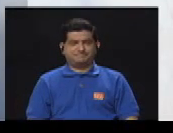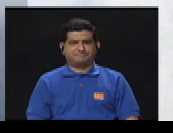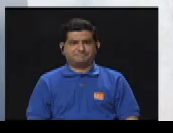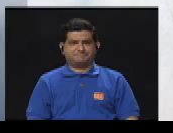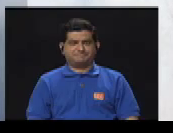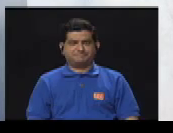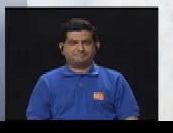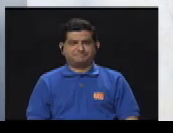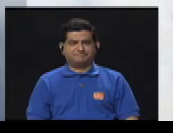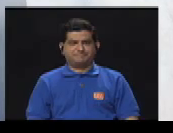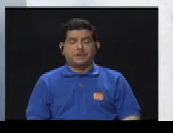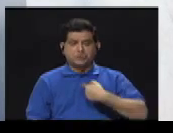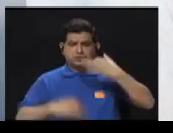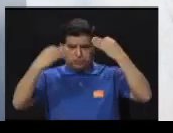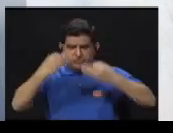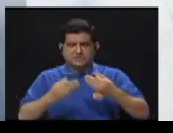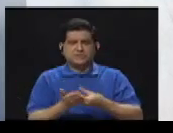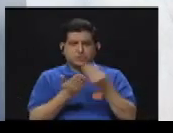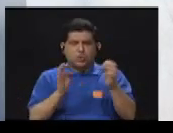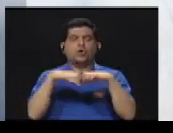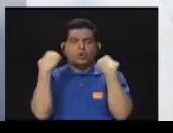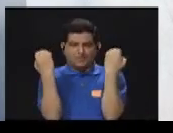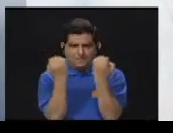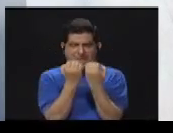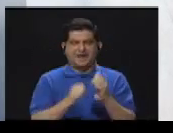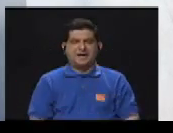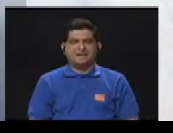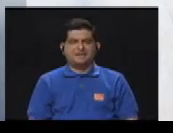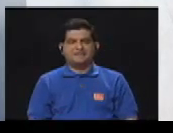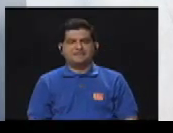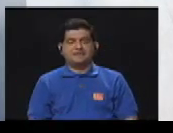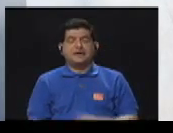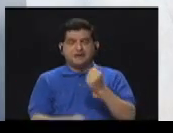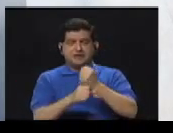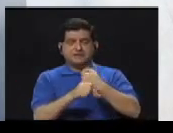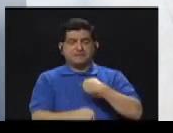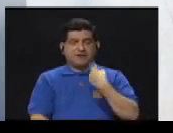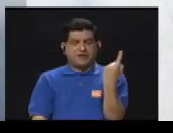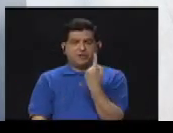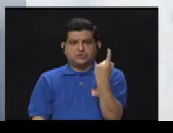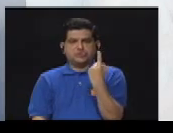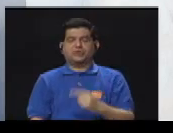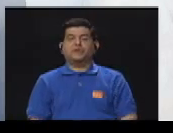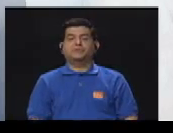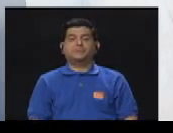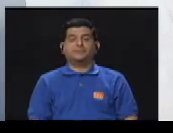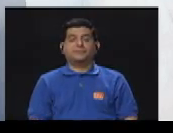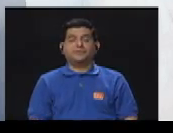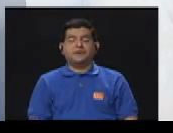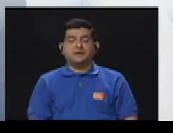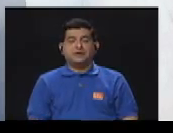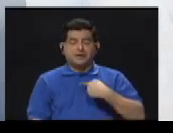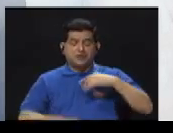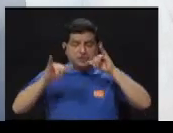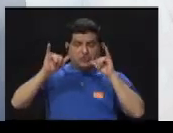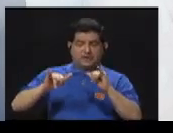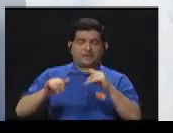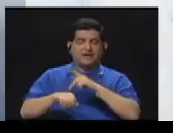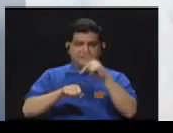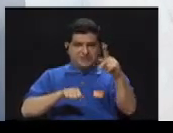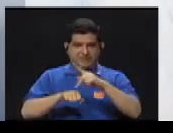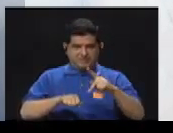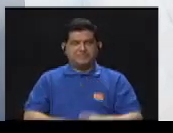Entonces, lo que, digamos, tomé la decisión de comprar equipos y trabajar yo solo. Y por el momento voy a quedarme allá